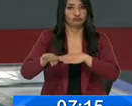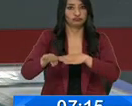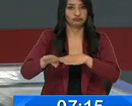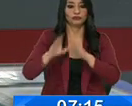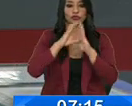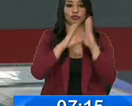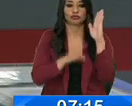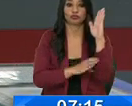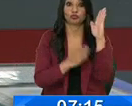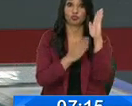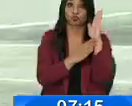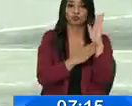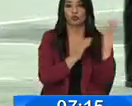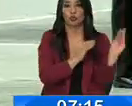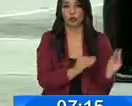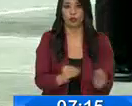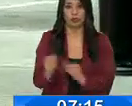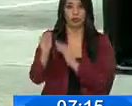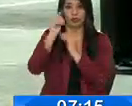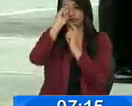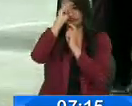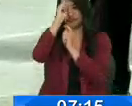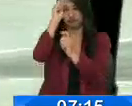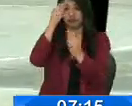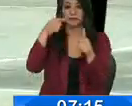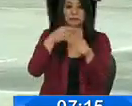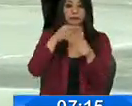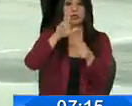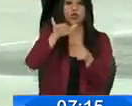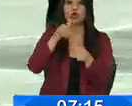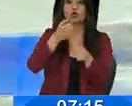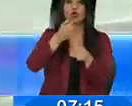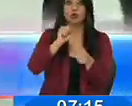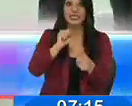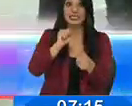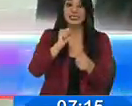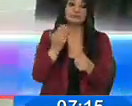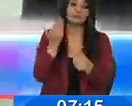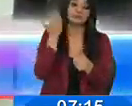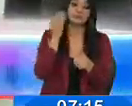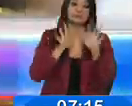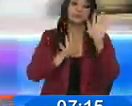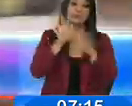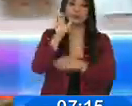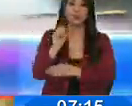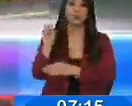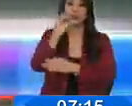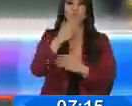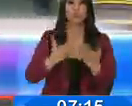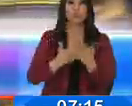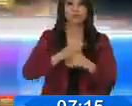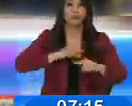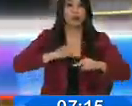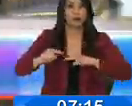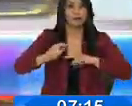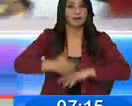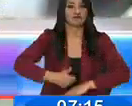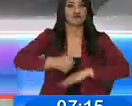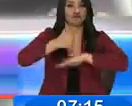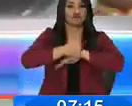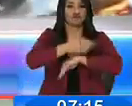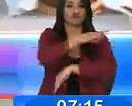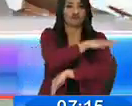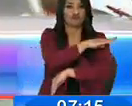constituido. Luis Lara es general de división y fue designado el pasado 15 de octubre como nuevo jefe del Comando Conjunto de las